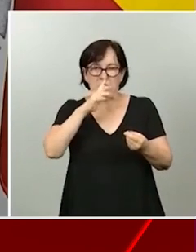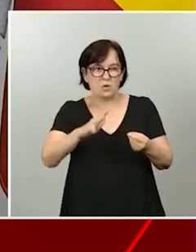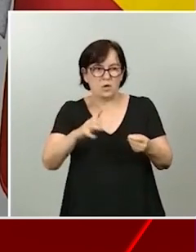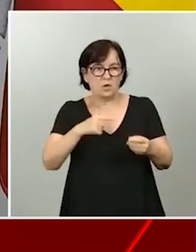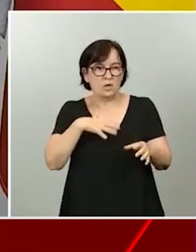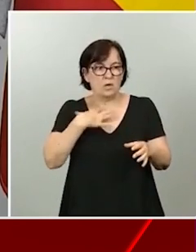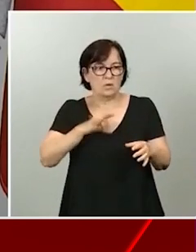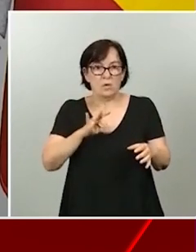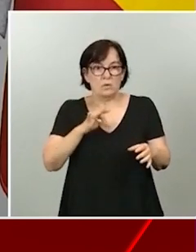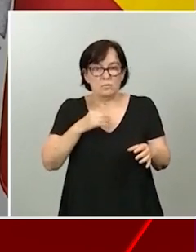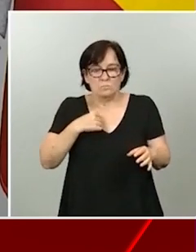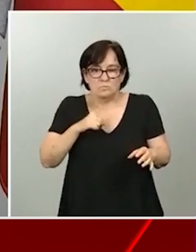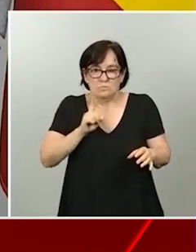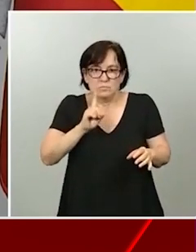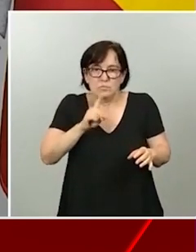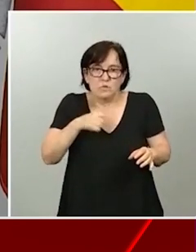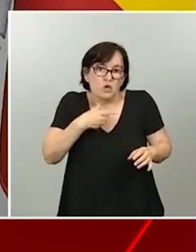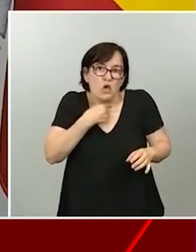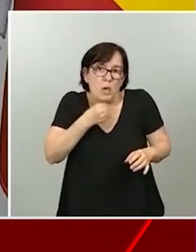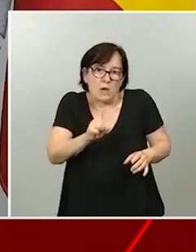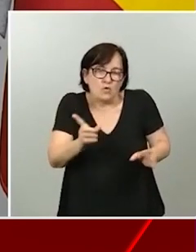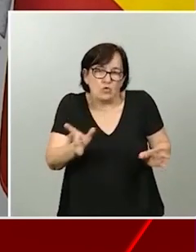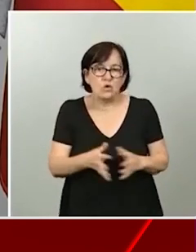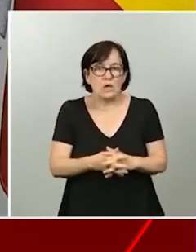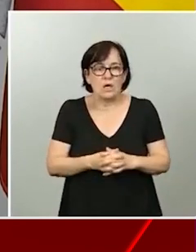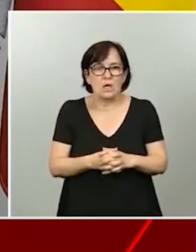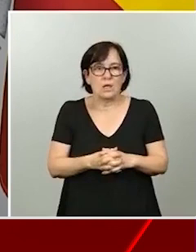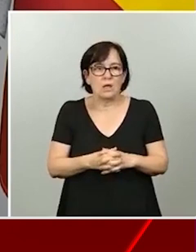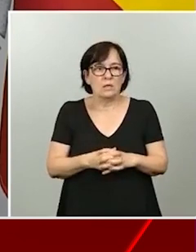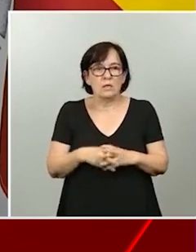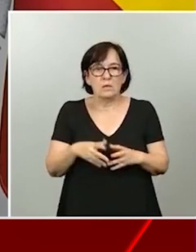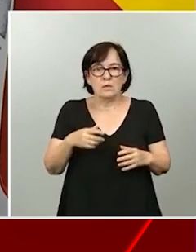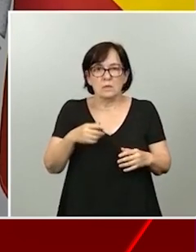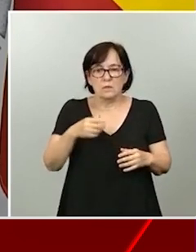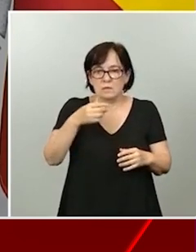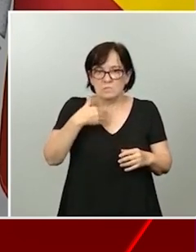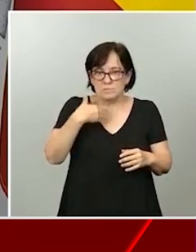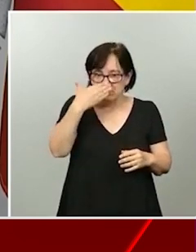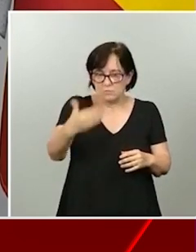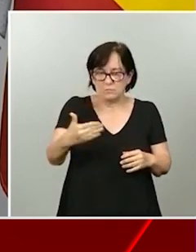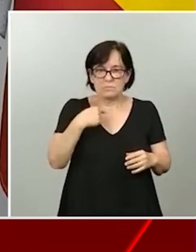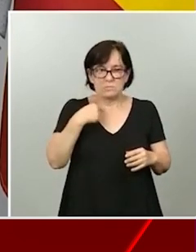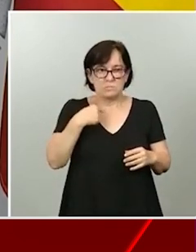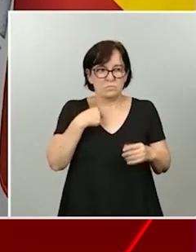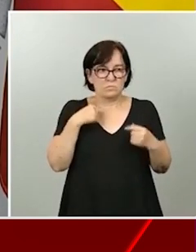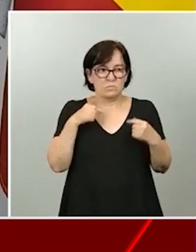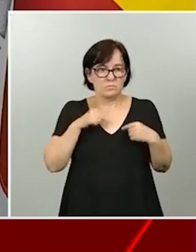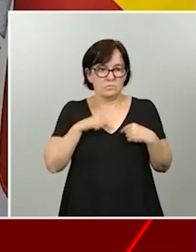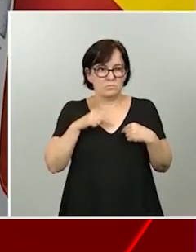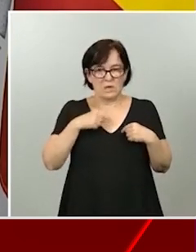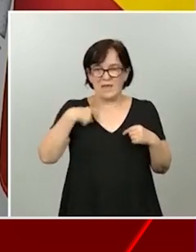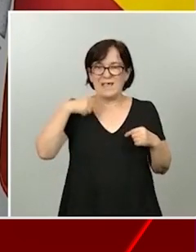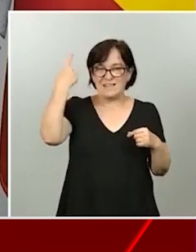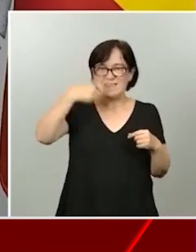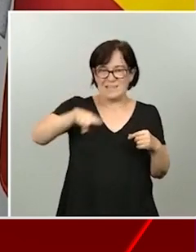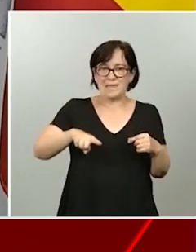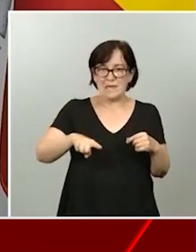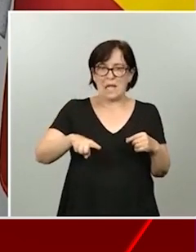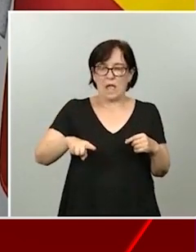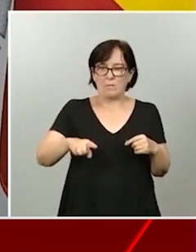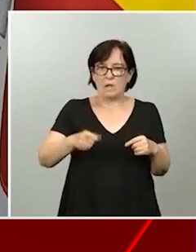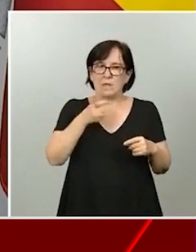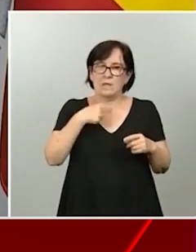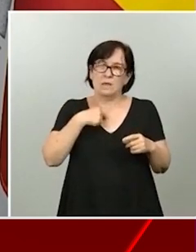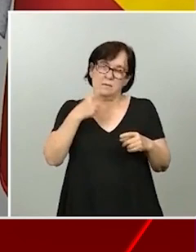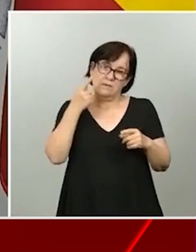ocurrió más o menos lo mismo o en Cuba que nunca ha existido prácticamente la justicia. Si no hay una actuación ciudadana